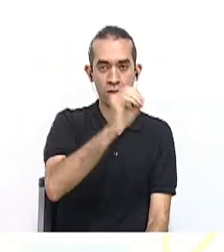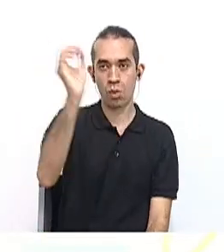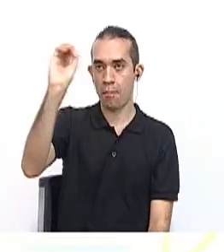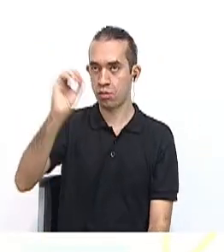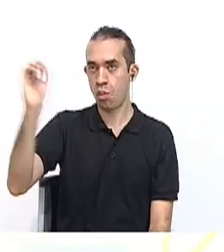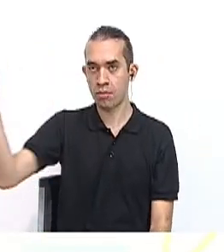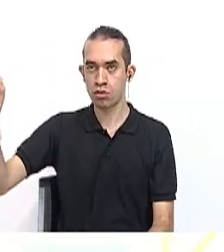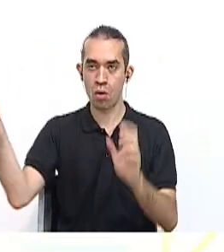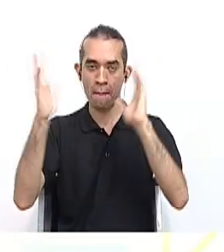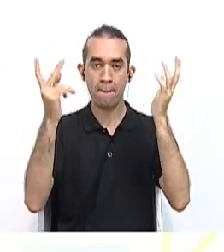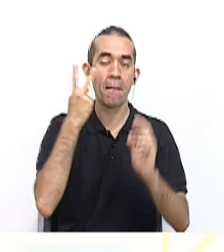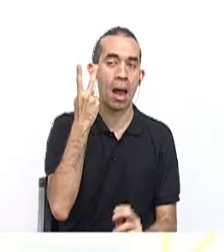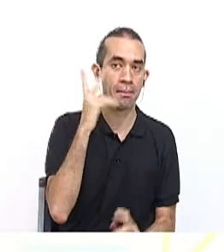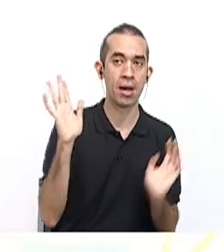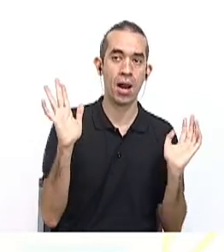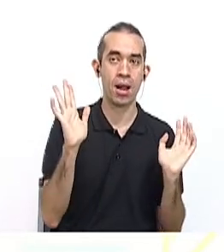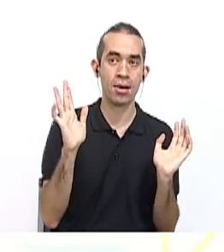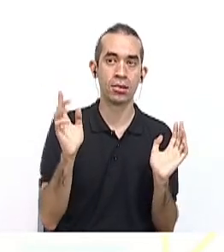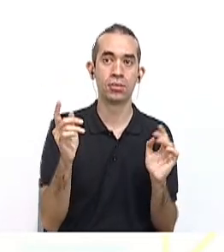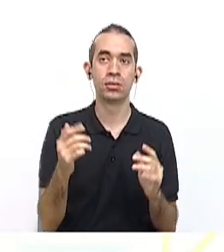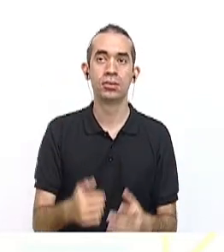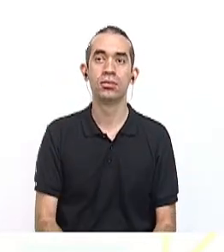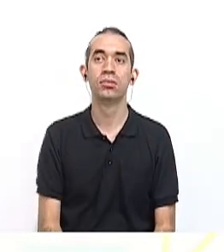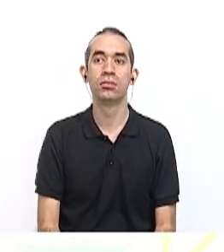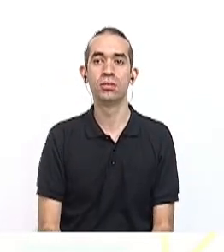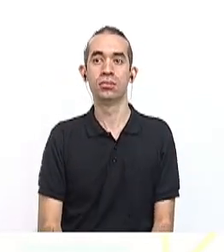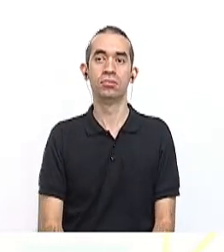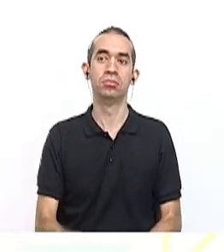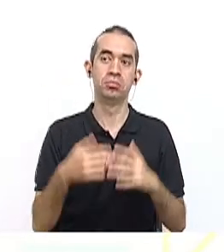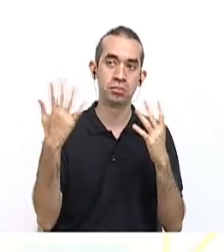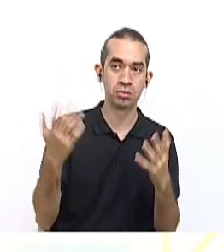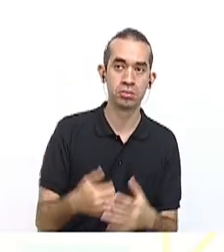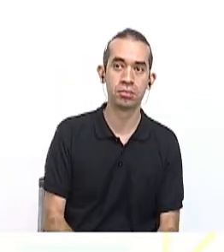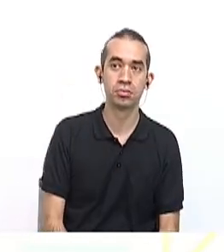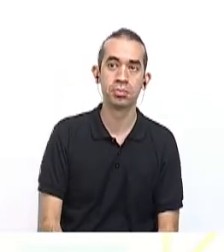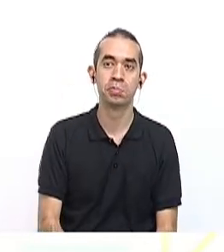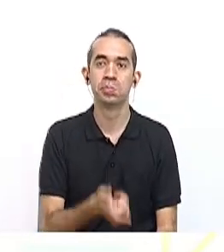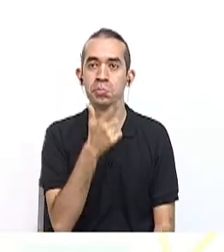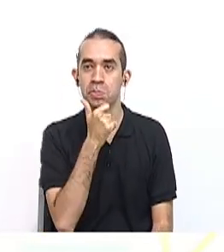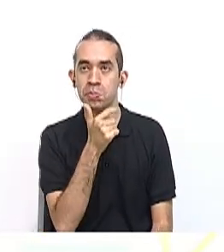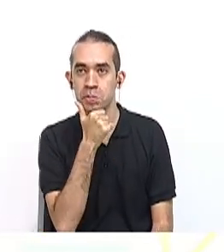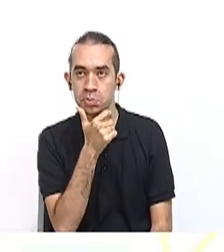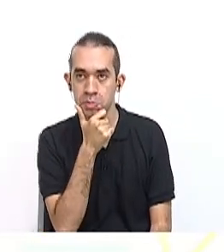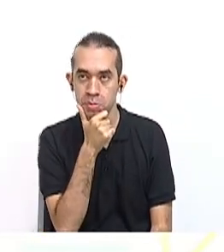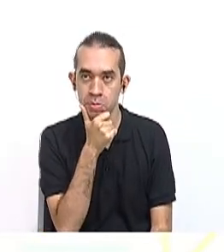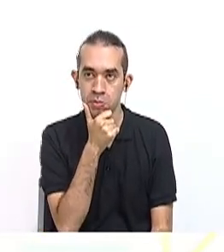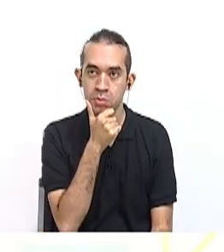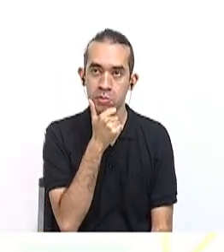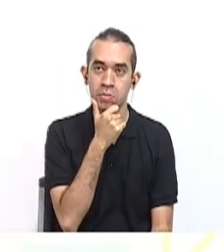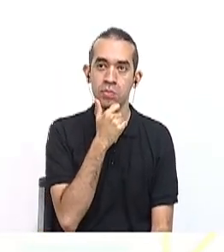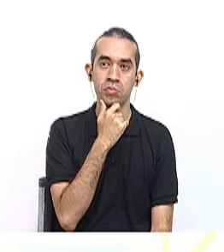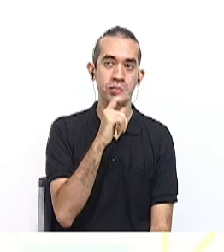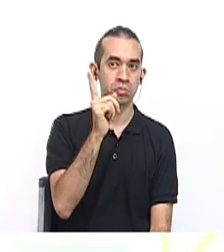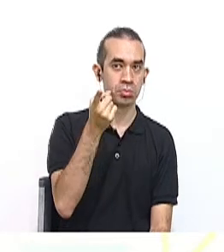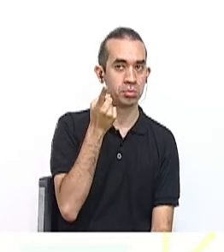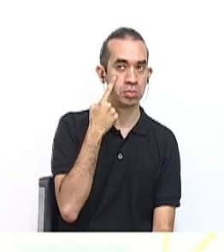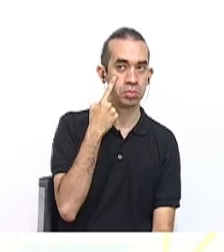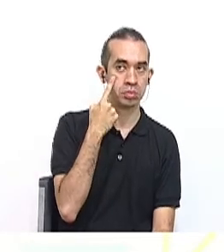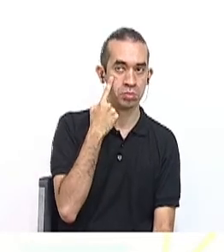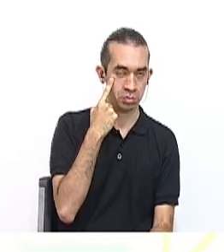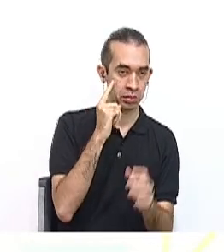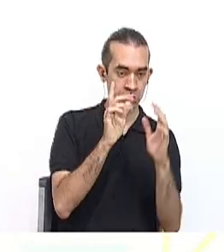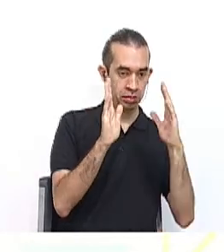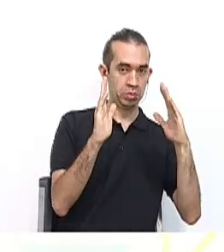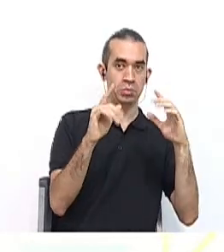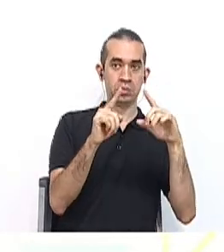si son semejantes esas pirámides. Entonces, vamos a ver. En el caso de la